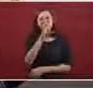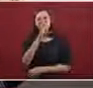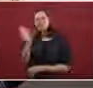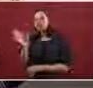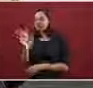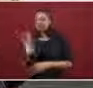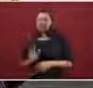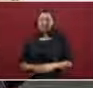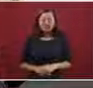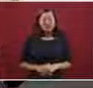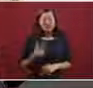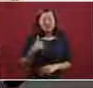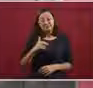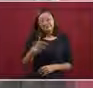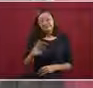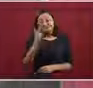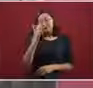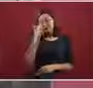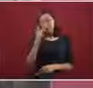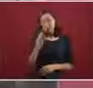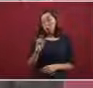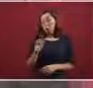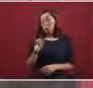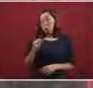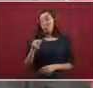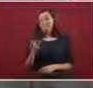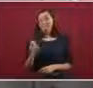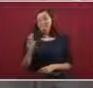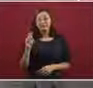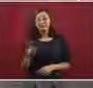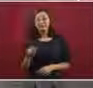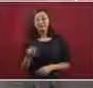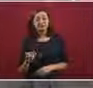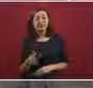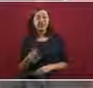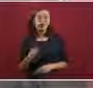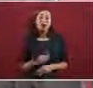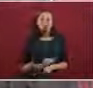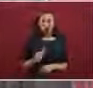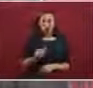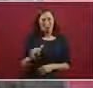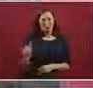Se me viene a la memoria Poinsett y otros que